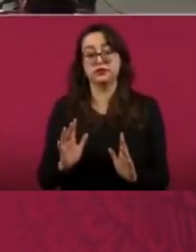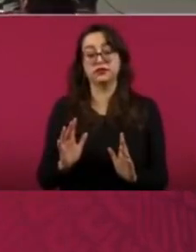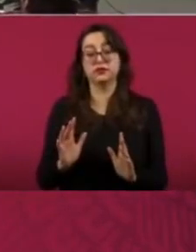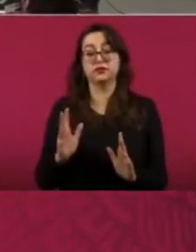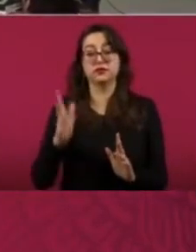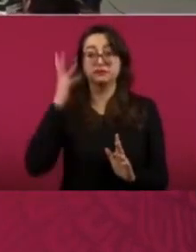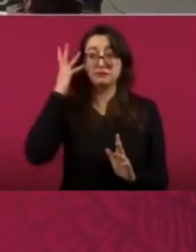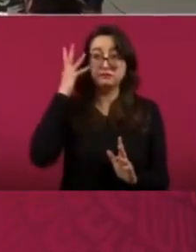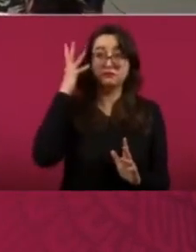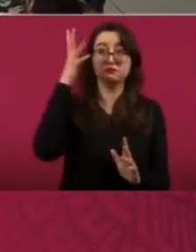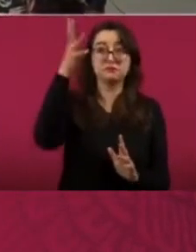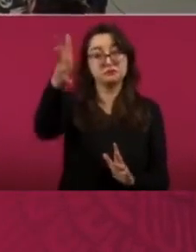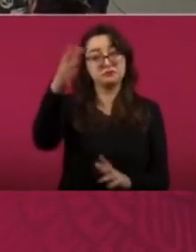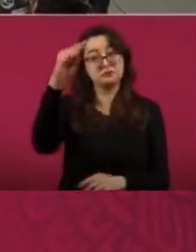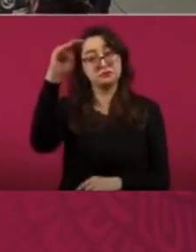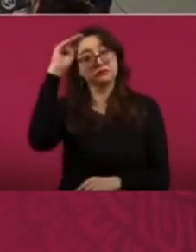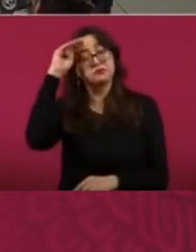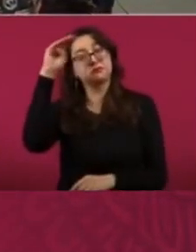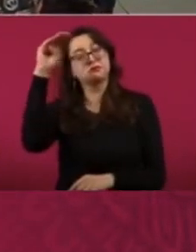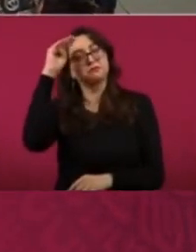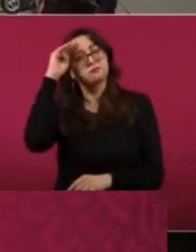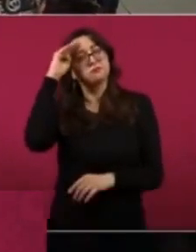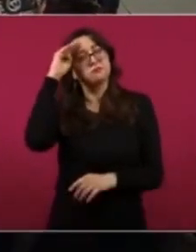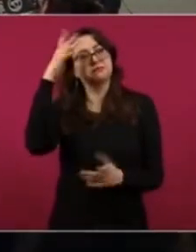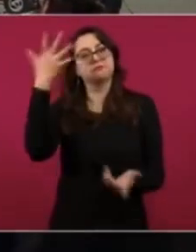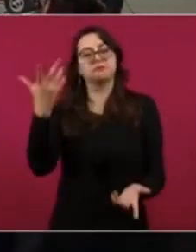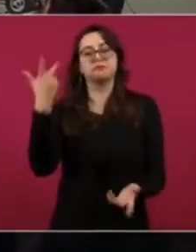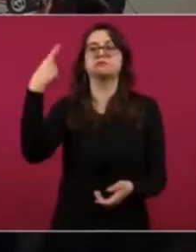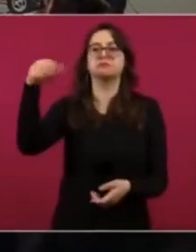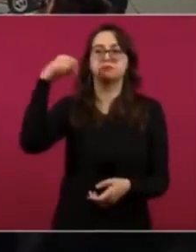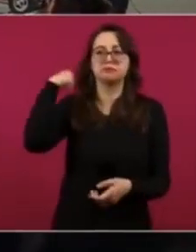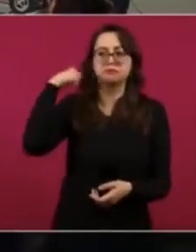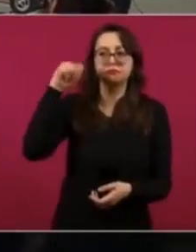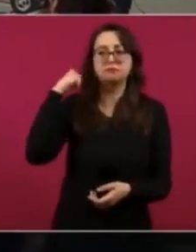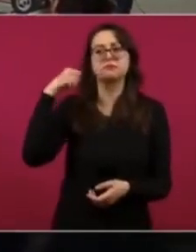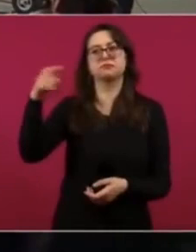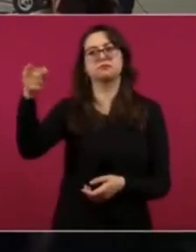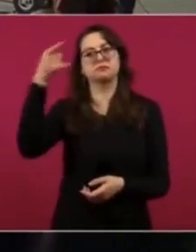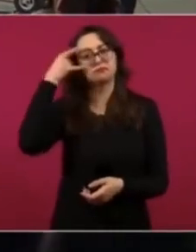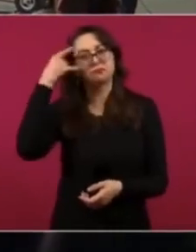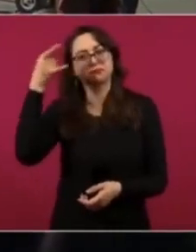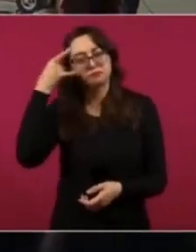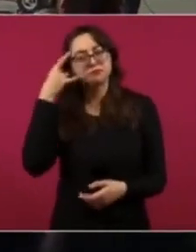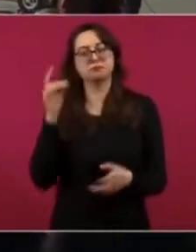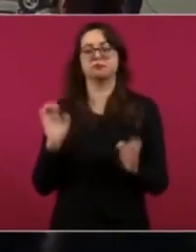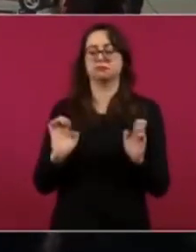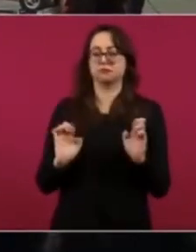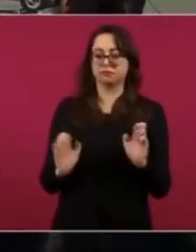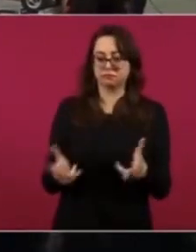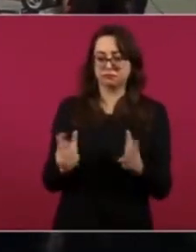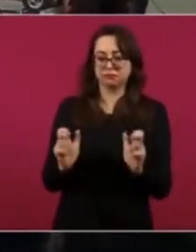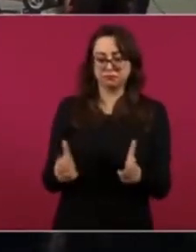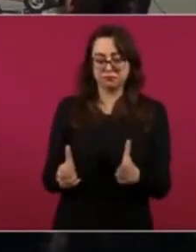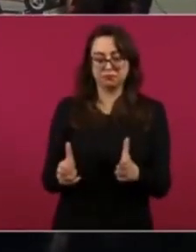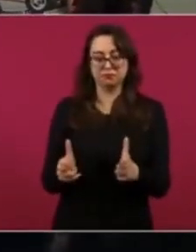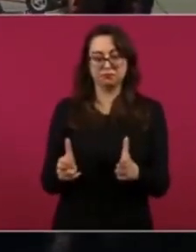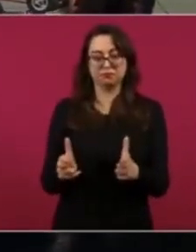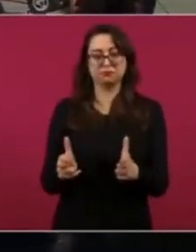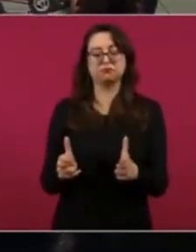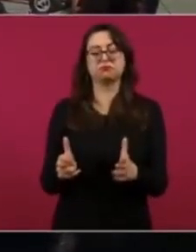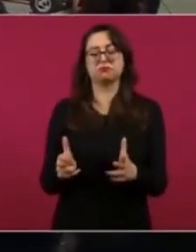Tabasco, Campeche, el sureste, Chiapas, pues van a tener